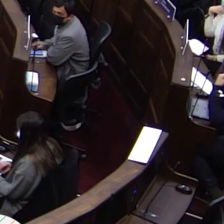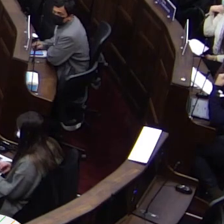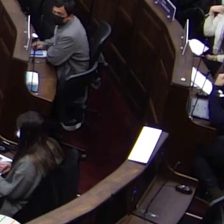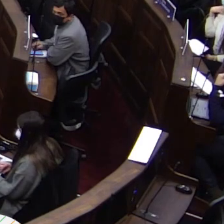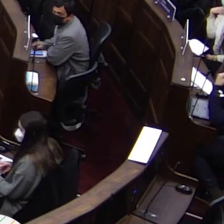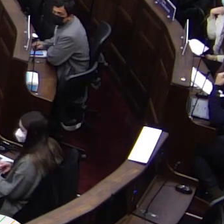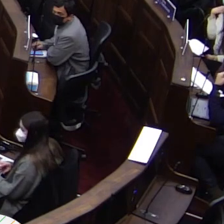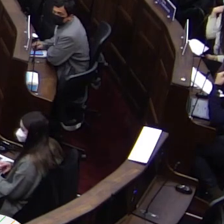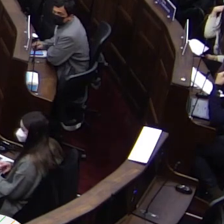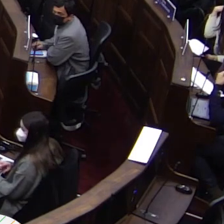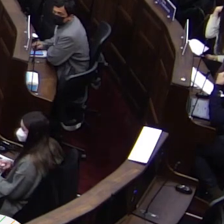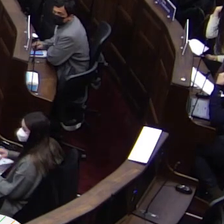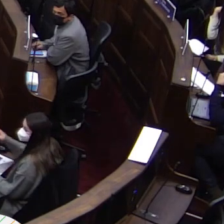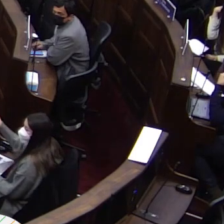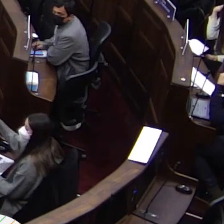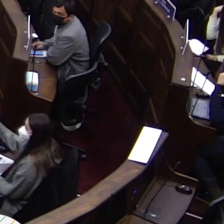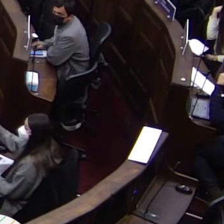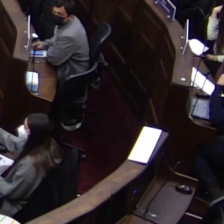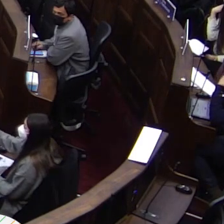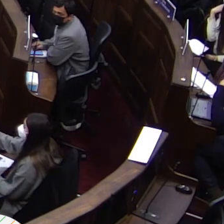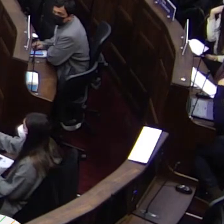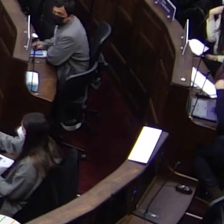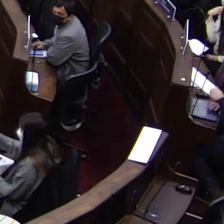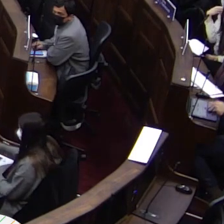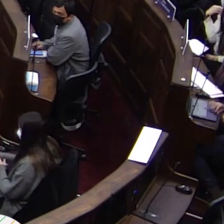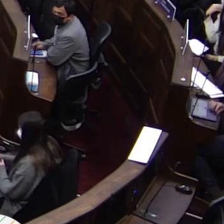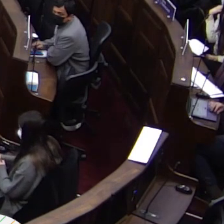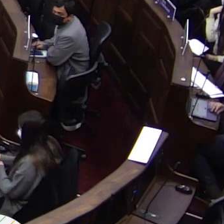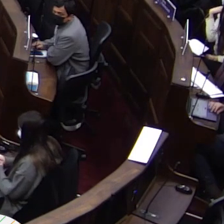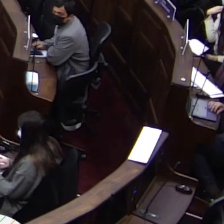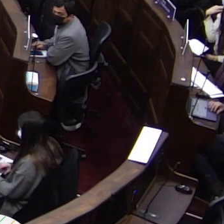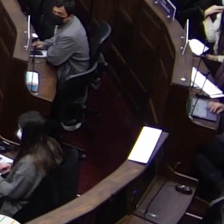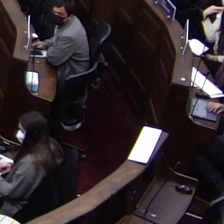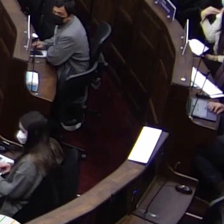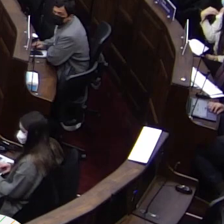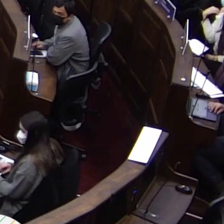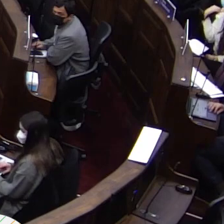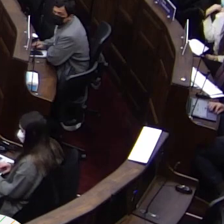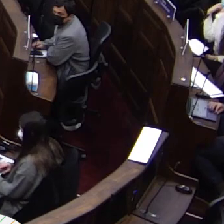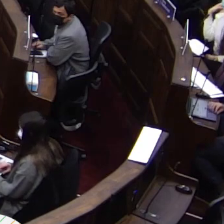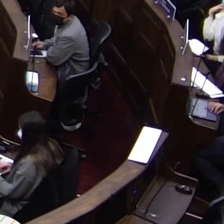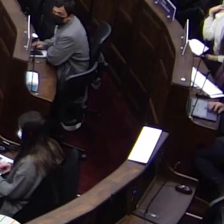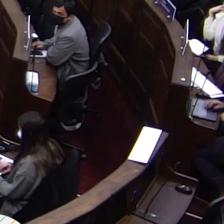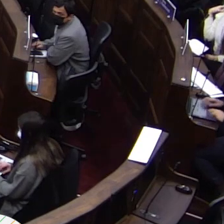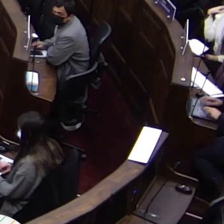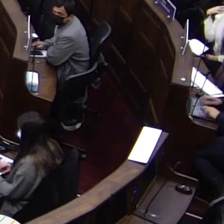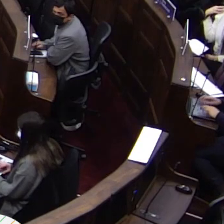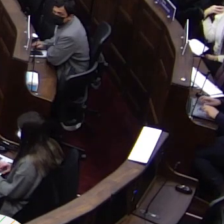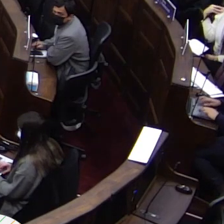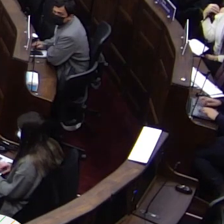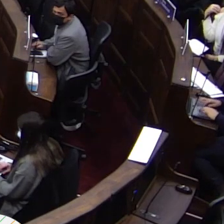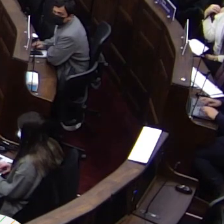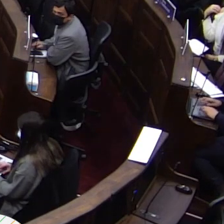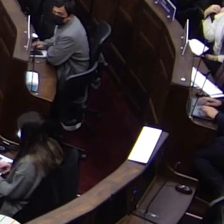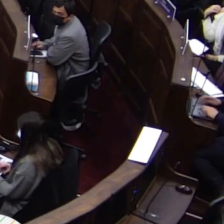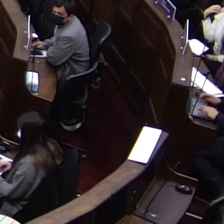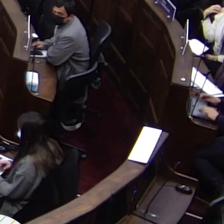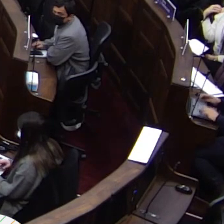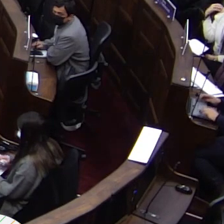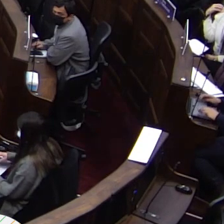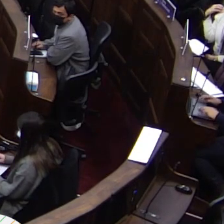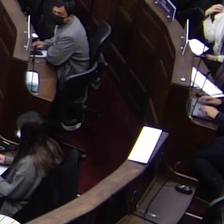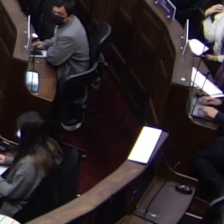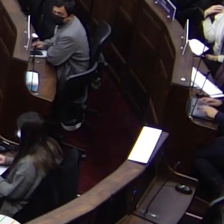para el funcionamiento de las comisiones, donde la norma que se aprobó no establece que se trate de la elección